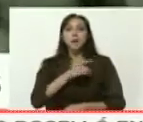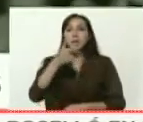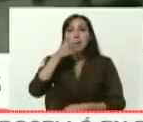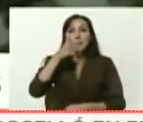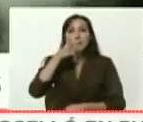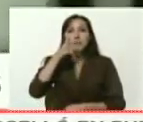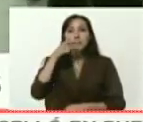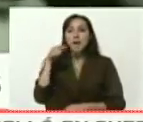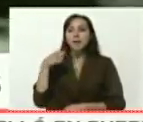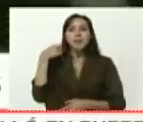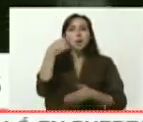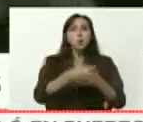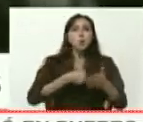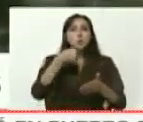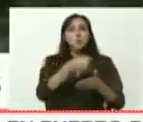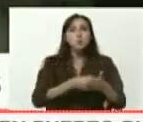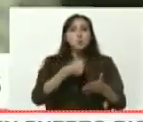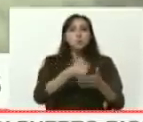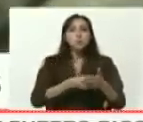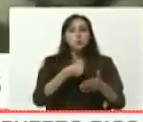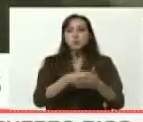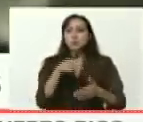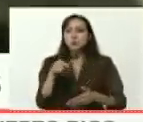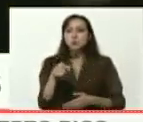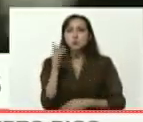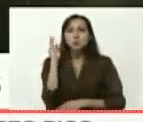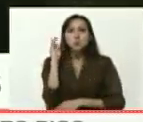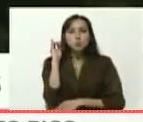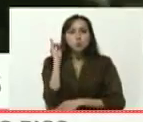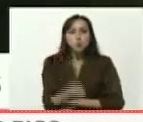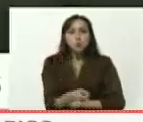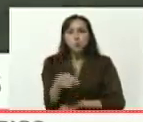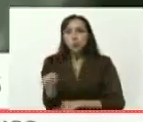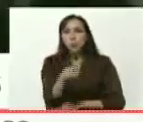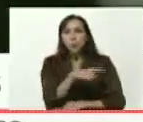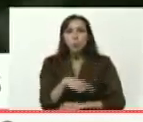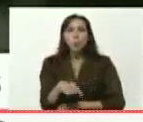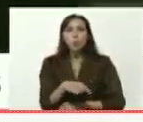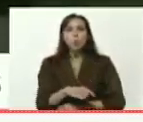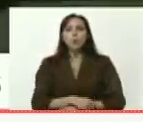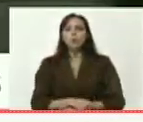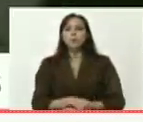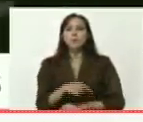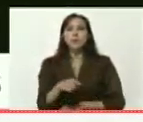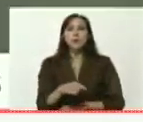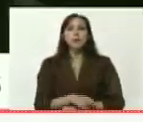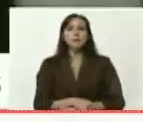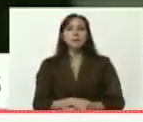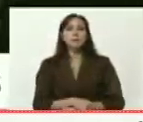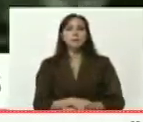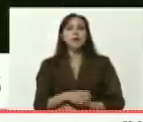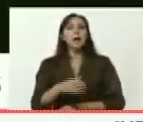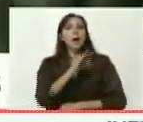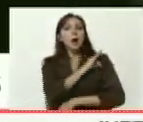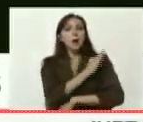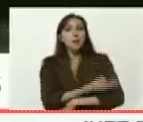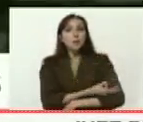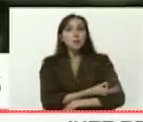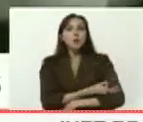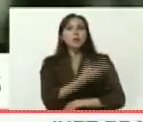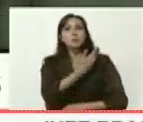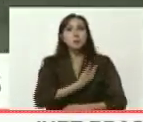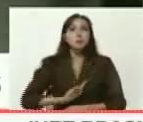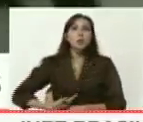a este luchador social a quien acusaron de delitos políticos. Las fuerzas represivas del gobierno de Pérez